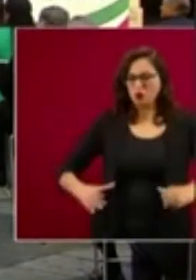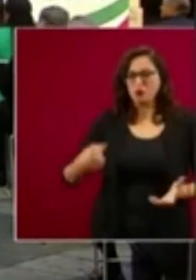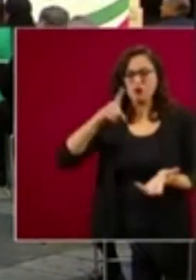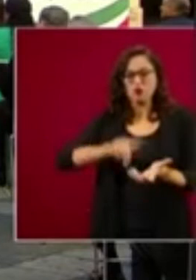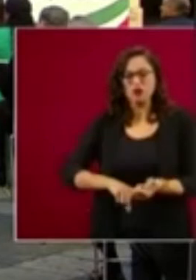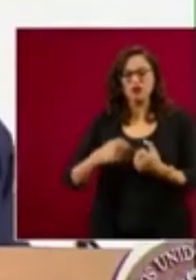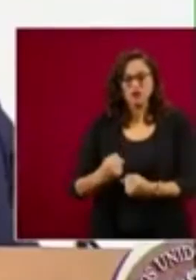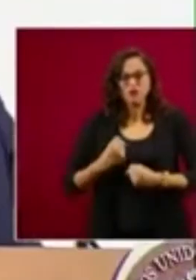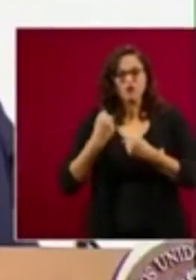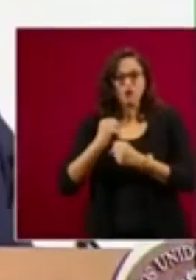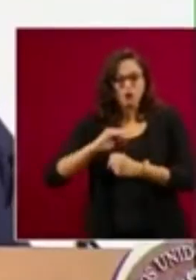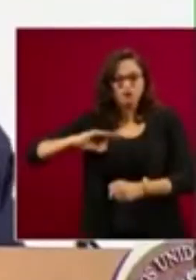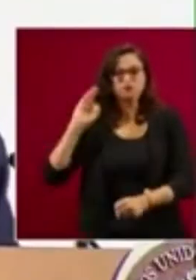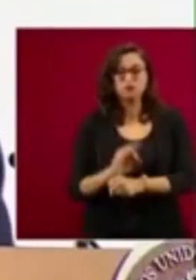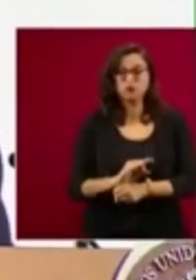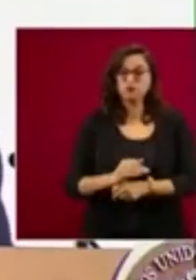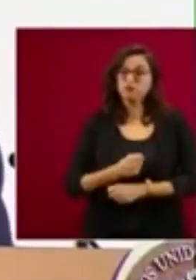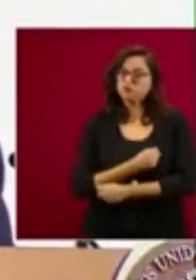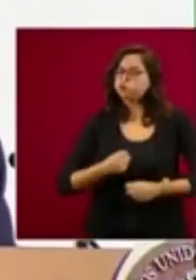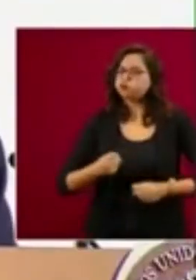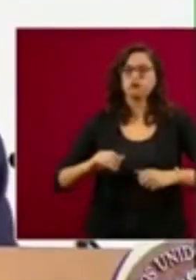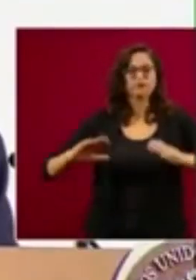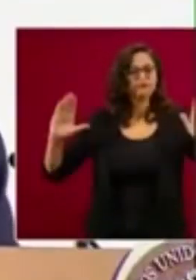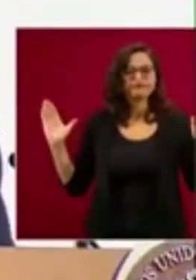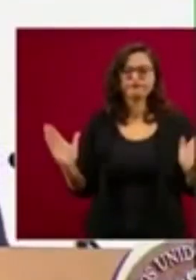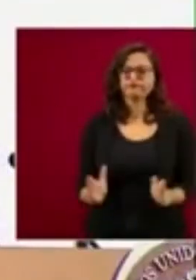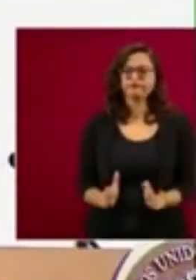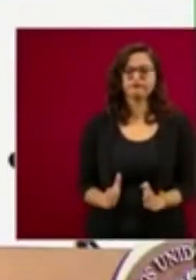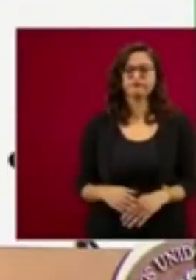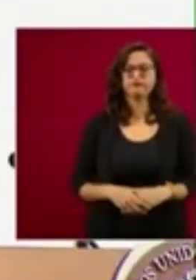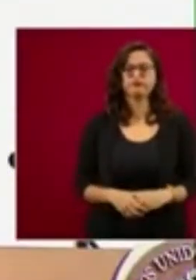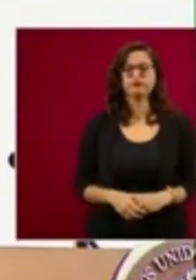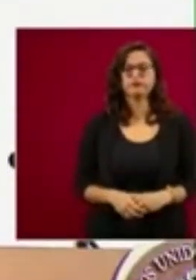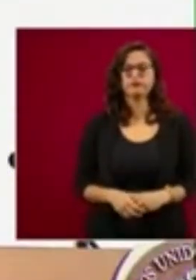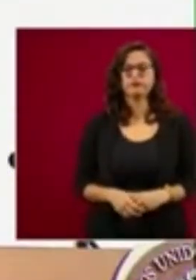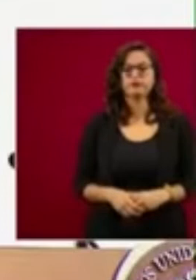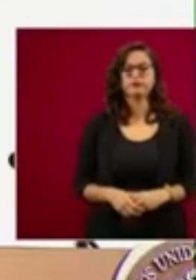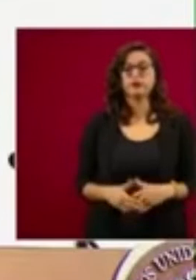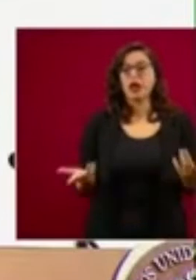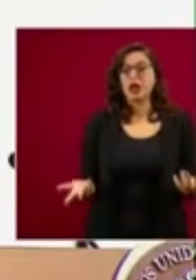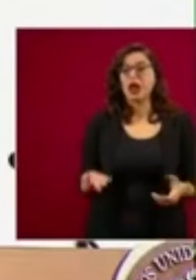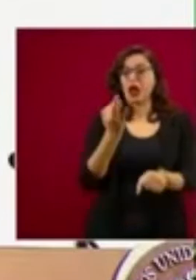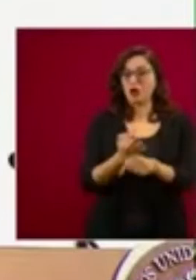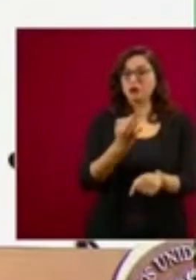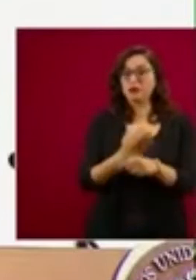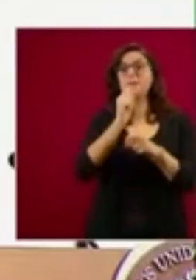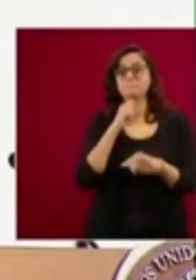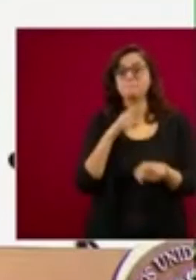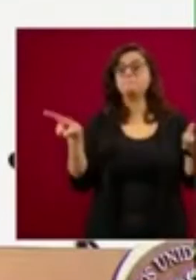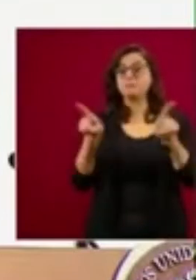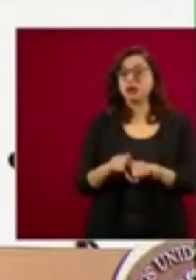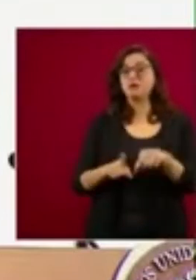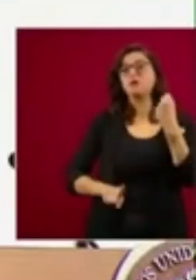quisiera saber por lo pronto, para poder evaluar un logro, necesitamos saber un proyecto y ver resultados.